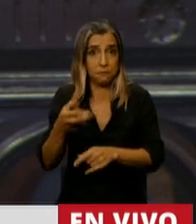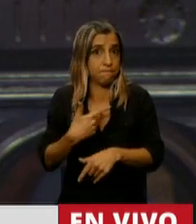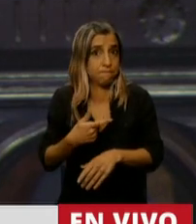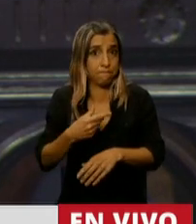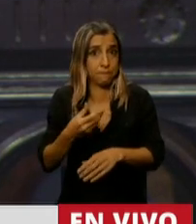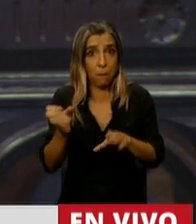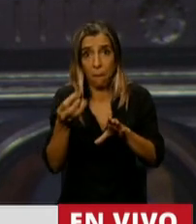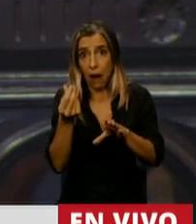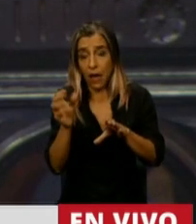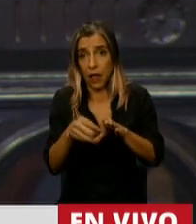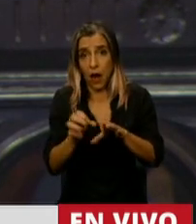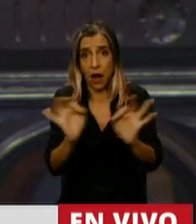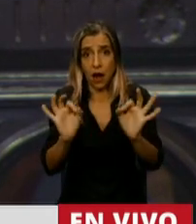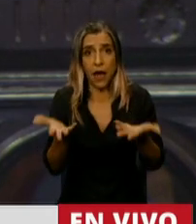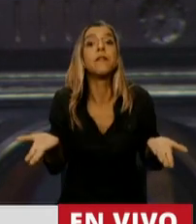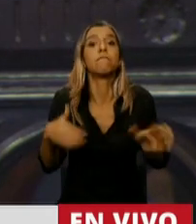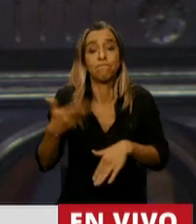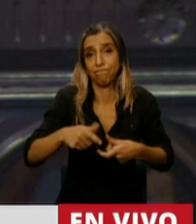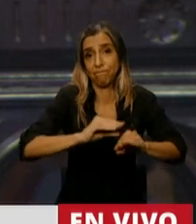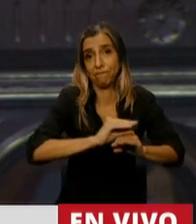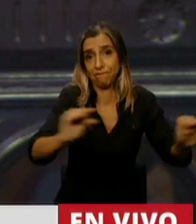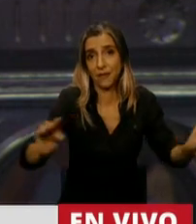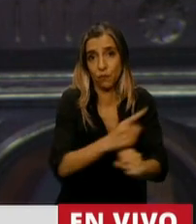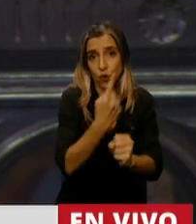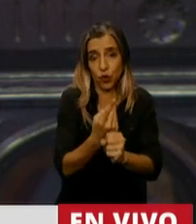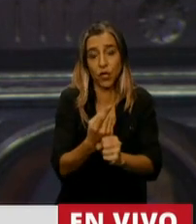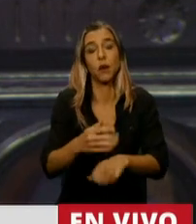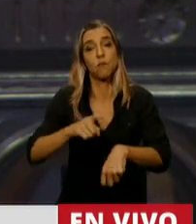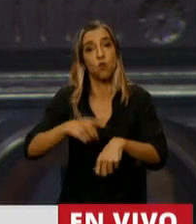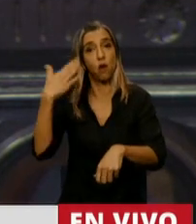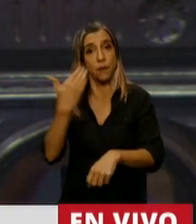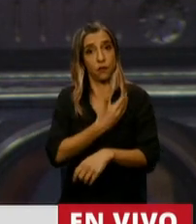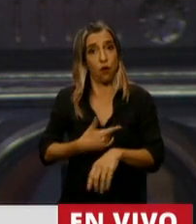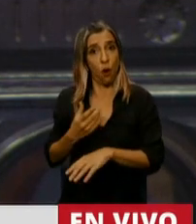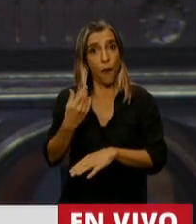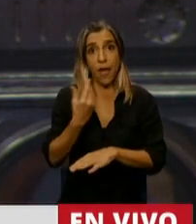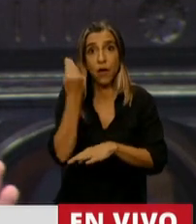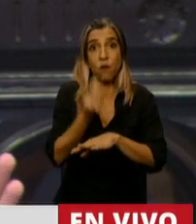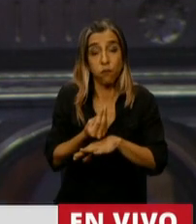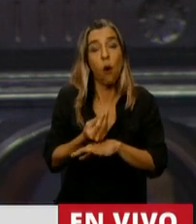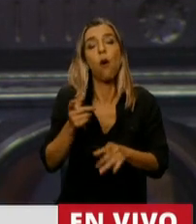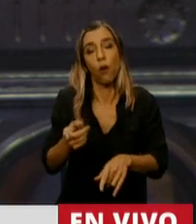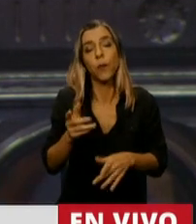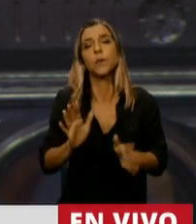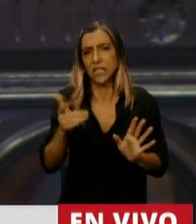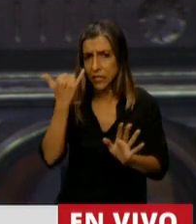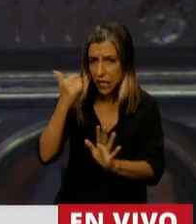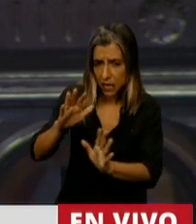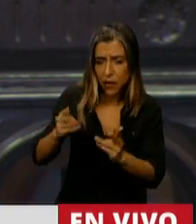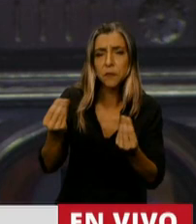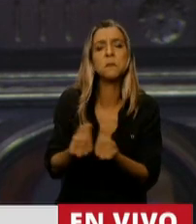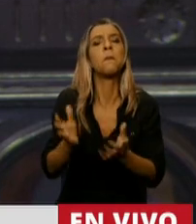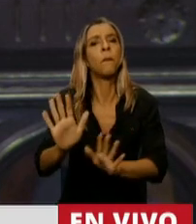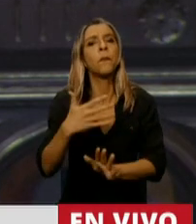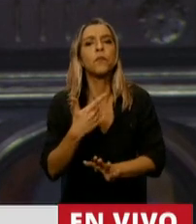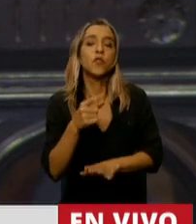Nuestro gobierno, cuando se hizo cargo de este país, en un estado bastante complicado, y todos lo saben, voy cerrando. Lo primero que hizo